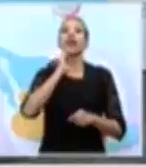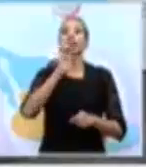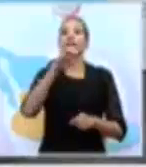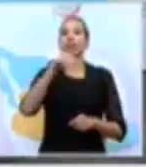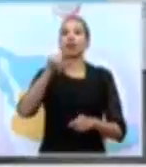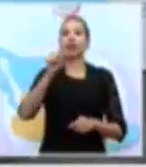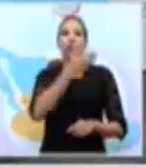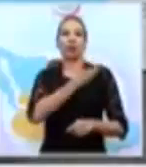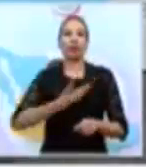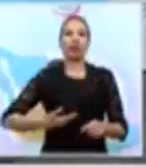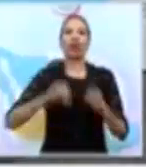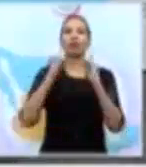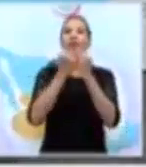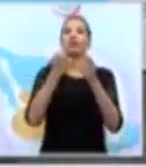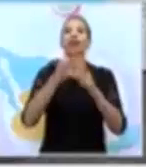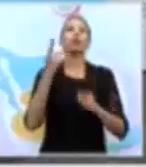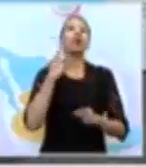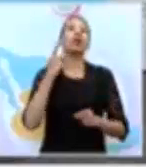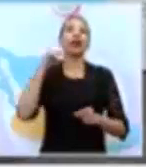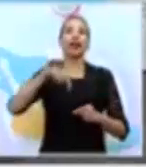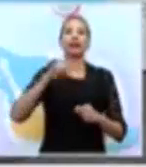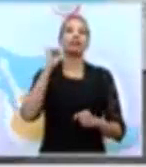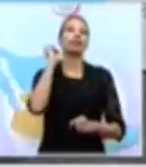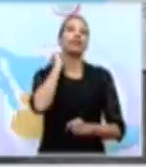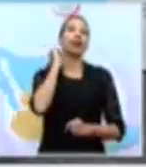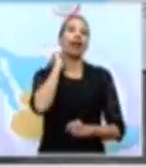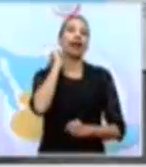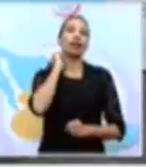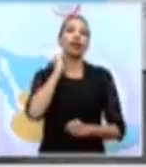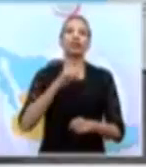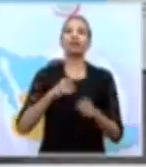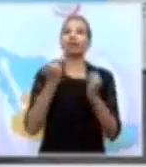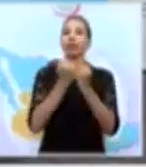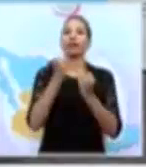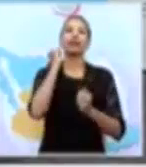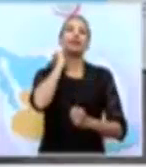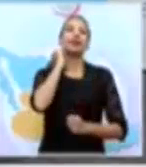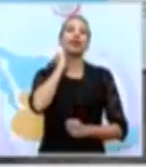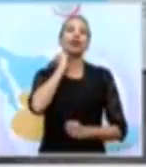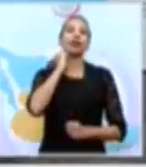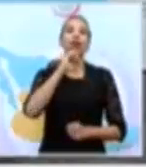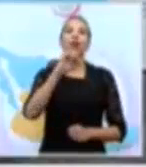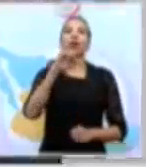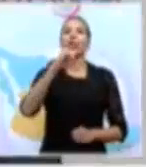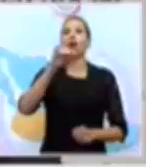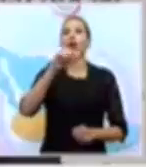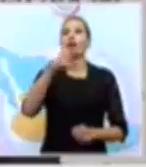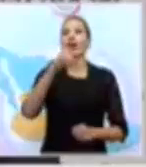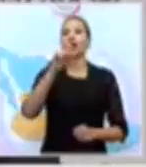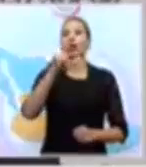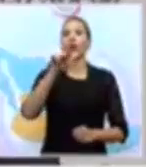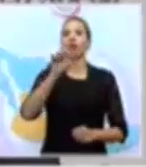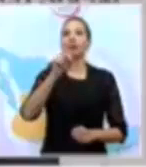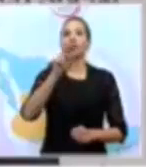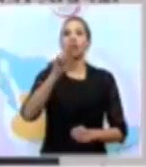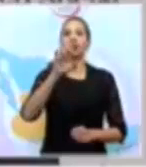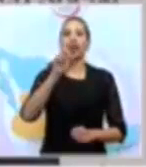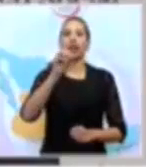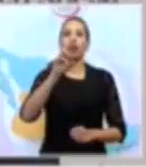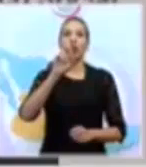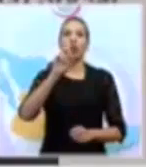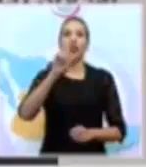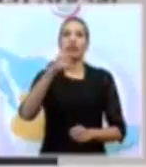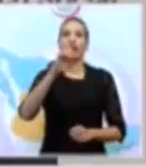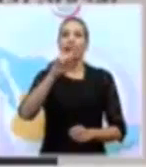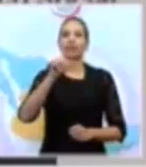la Junta de Coordinación Política del Senado, y senador Jorge Luis Preciado Rodríguez,